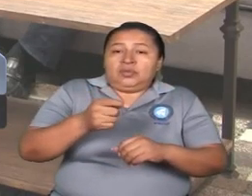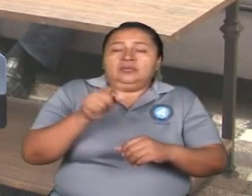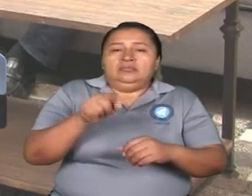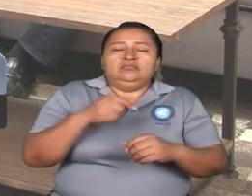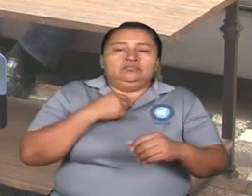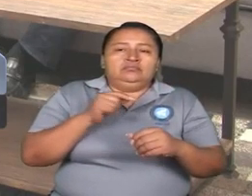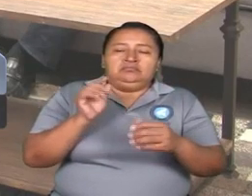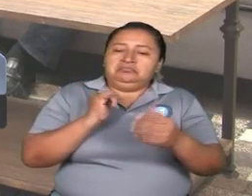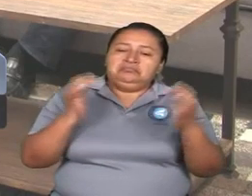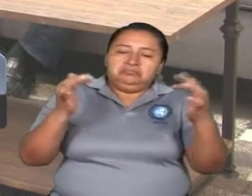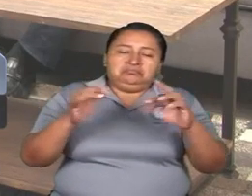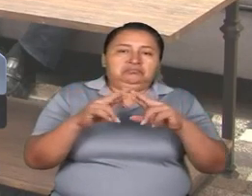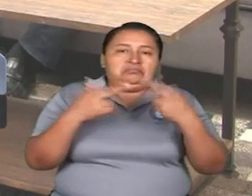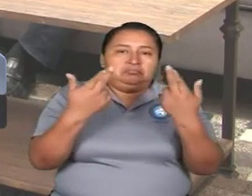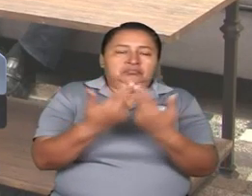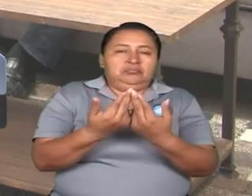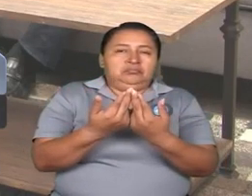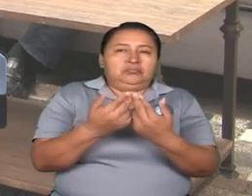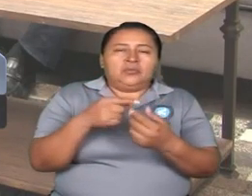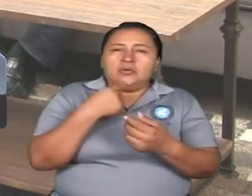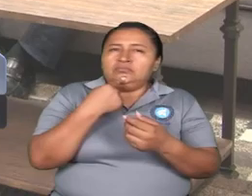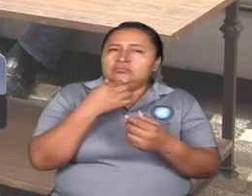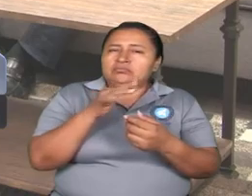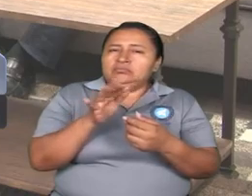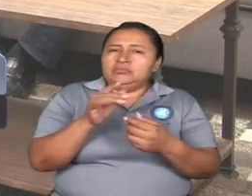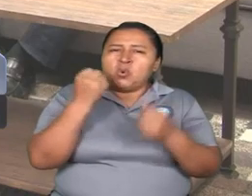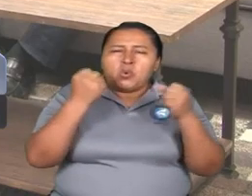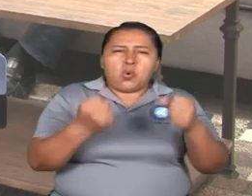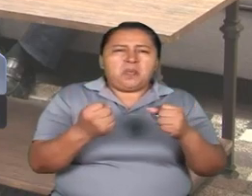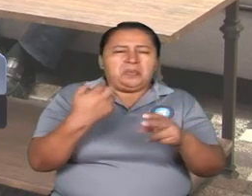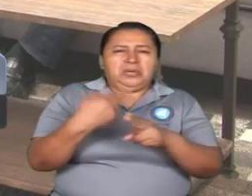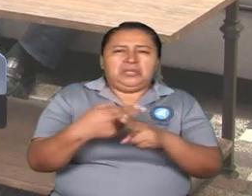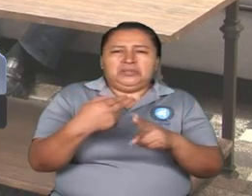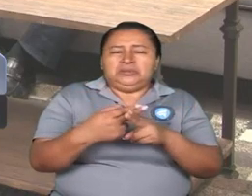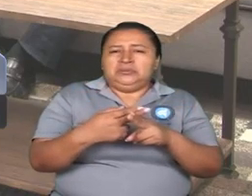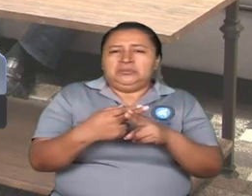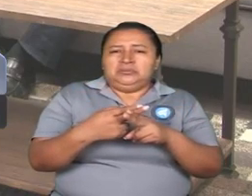tuvimos una reunión con un señor